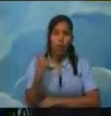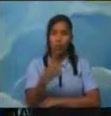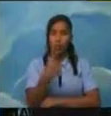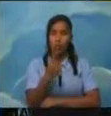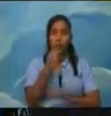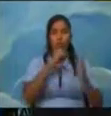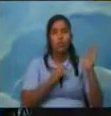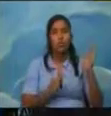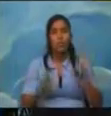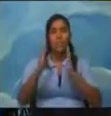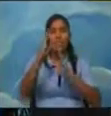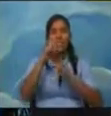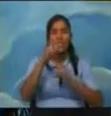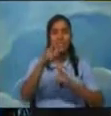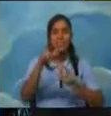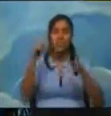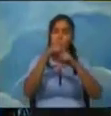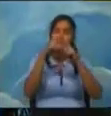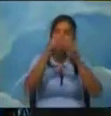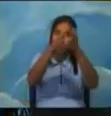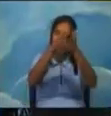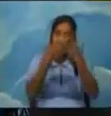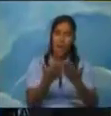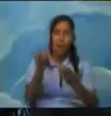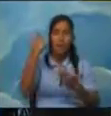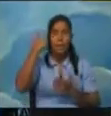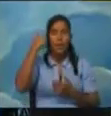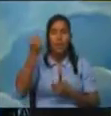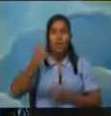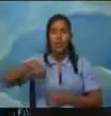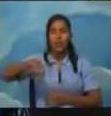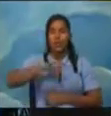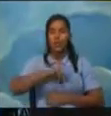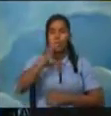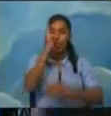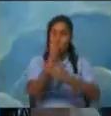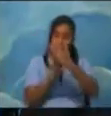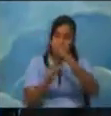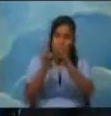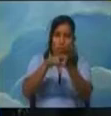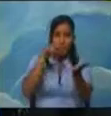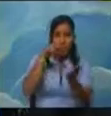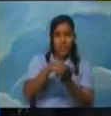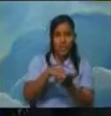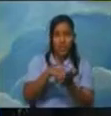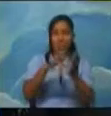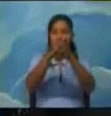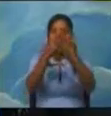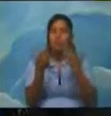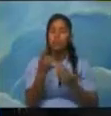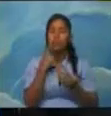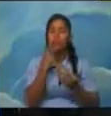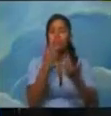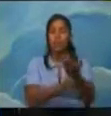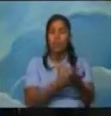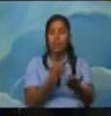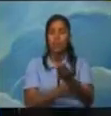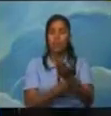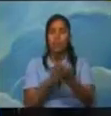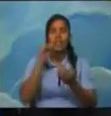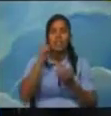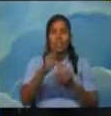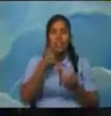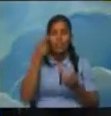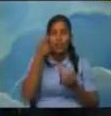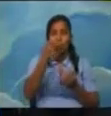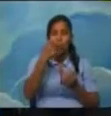su palabra, esta palabra para que nosotros nos humillemos. La Biblia dice, mis amados hermanos, que si